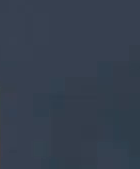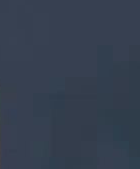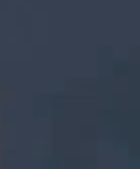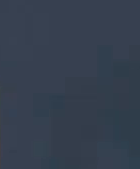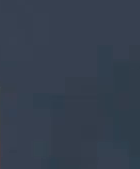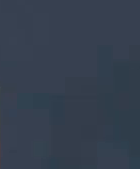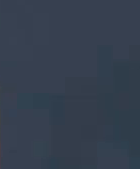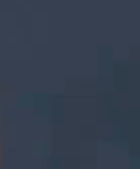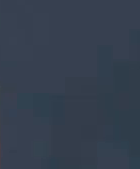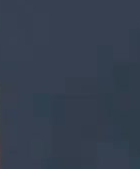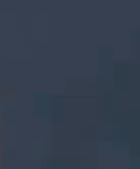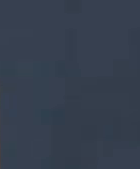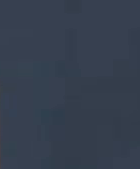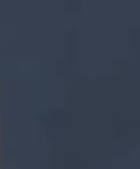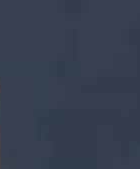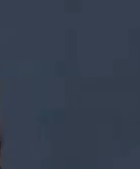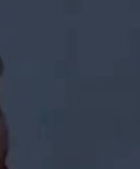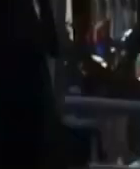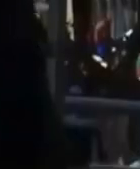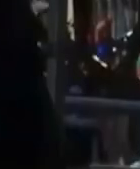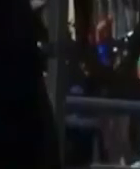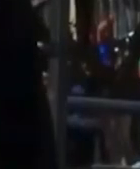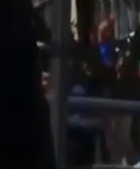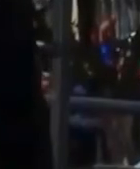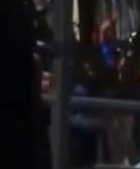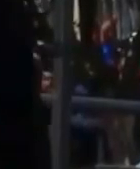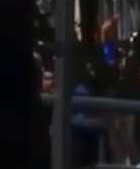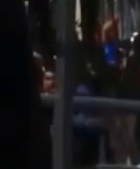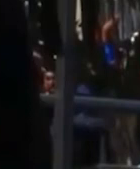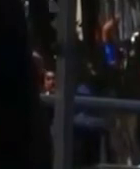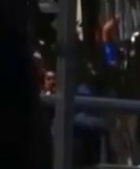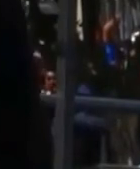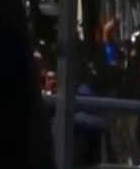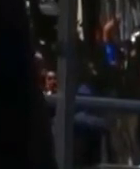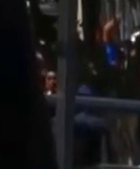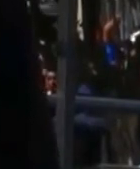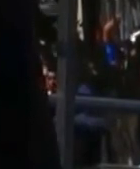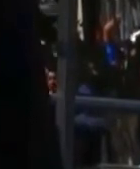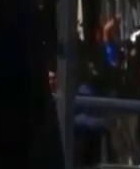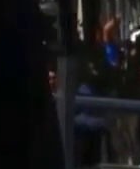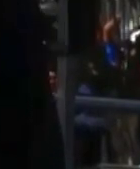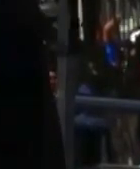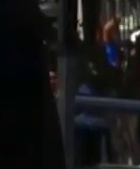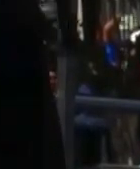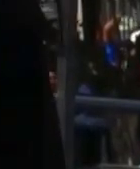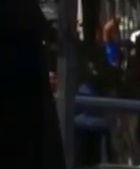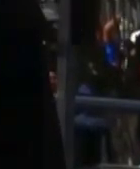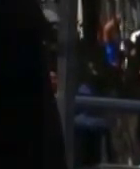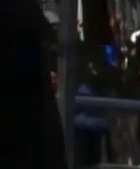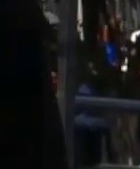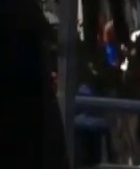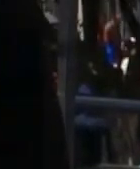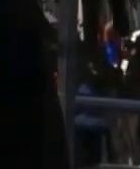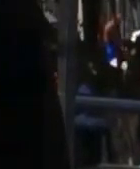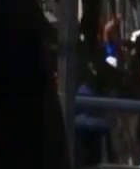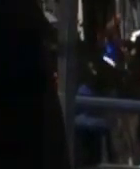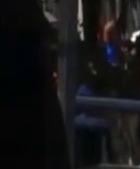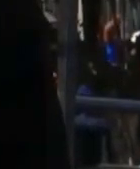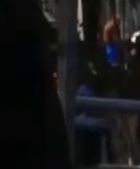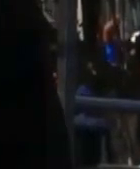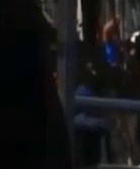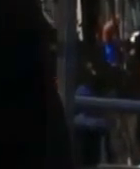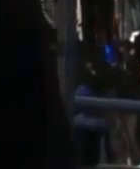hijo de joaquín guzmán loera en esa verdadera prueba de fuego